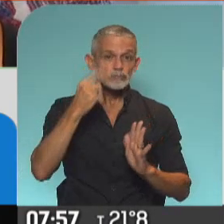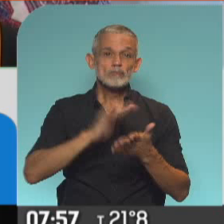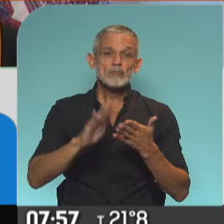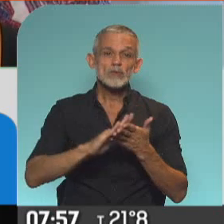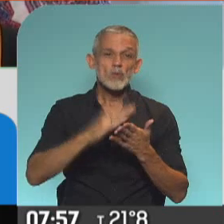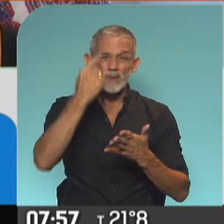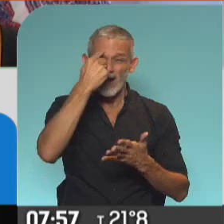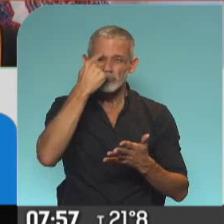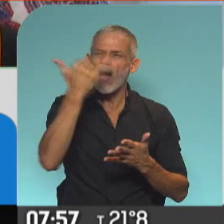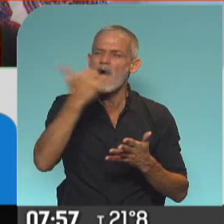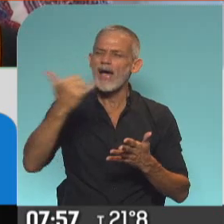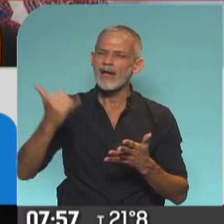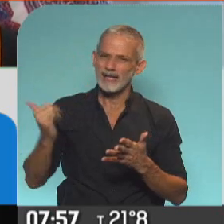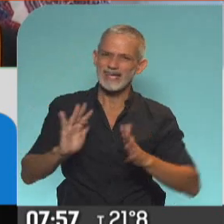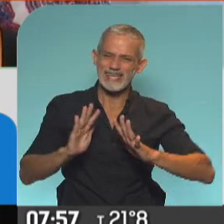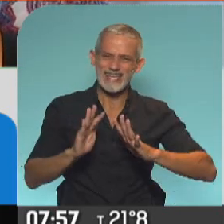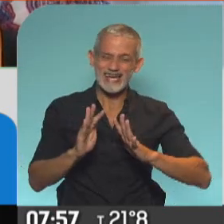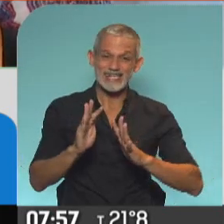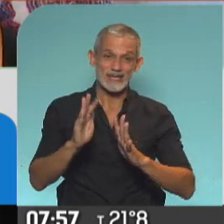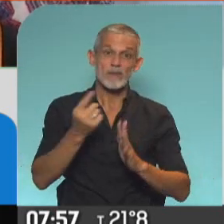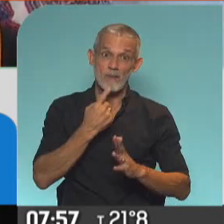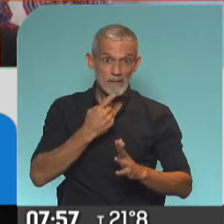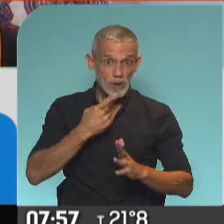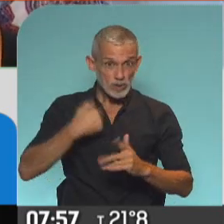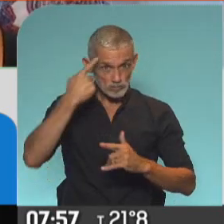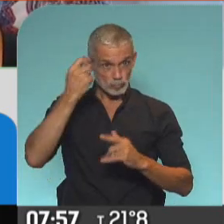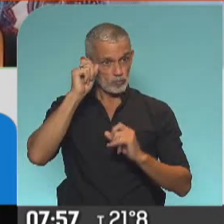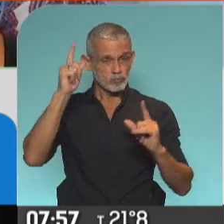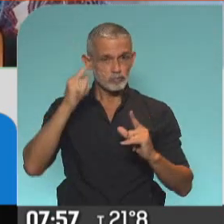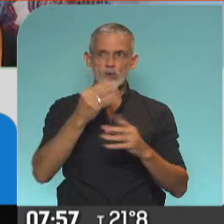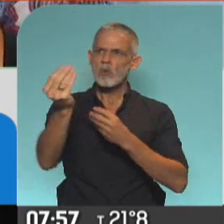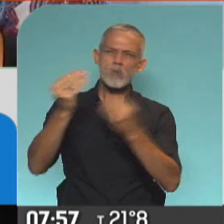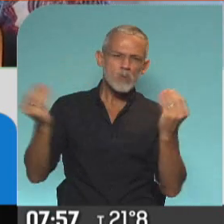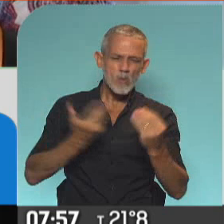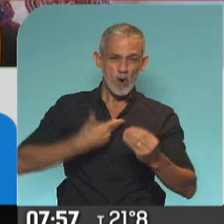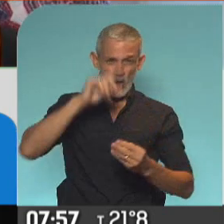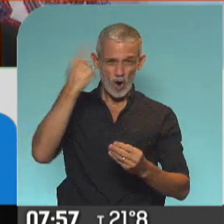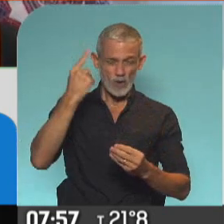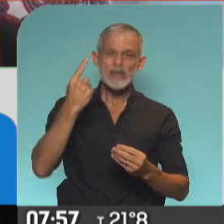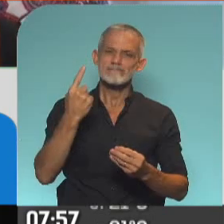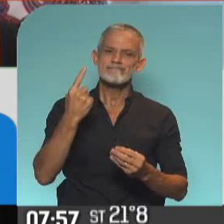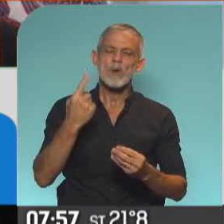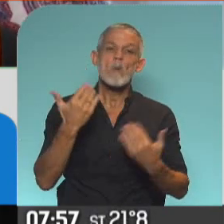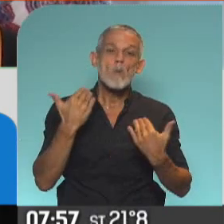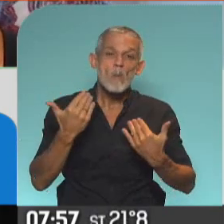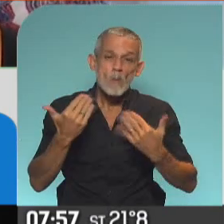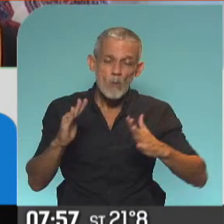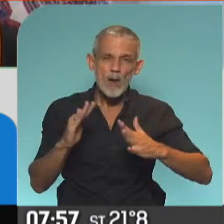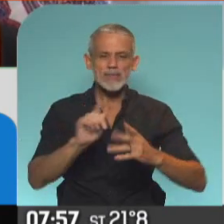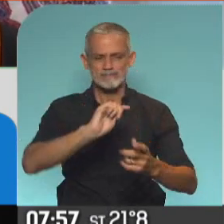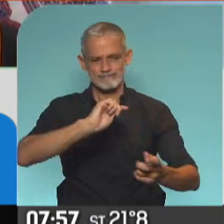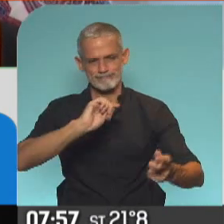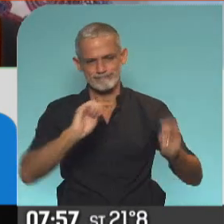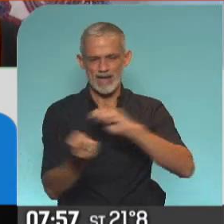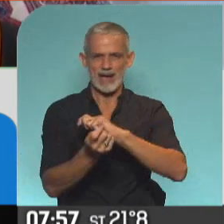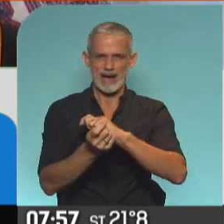nueva conciencia que acomete sobre todo a muchos varones en la función pública tenga como destino fundamental la